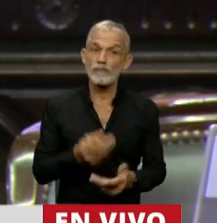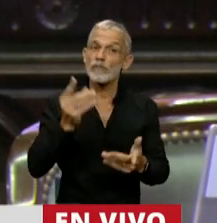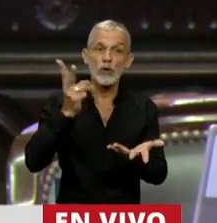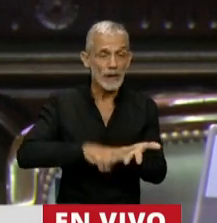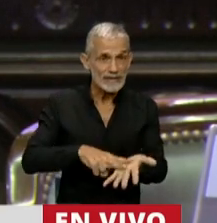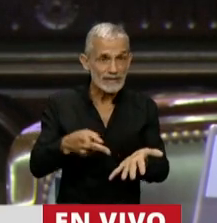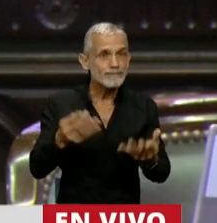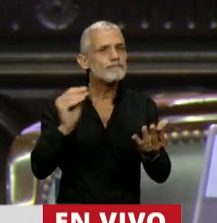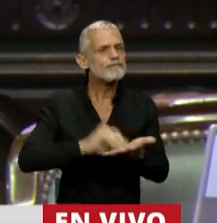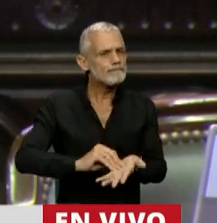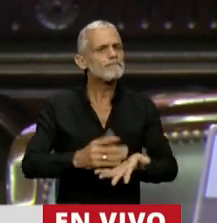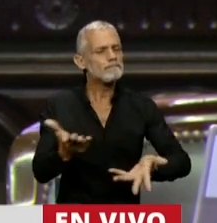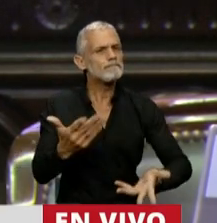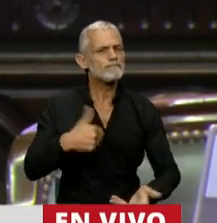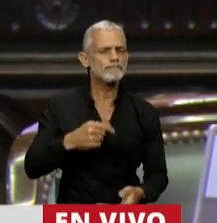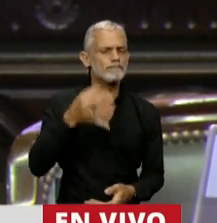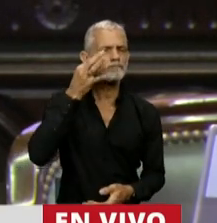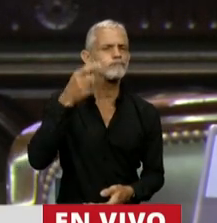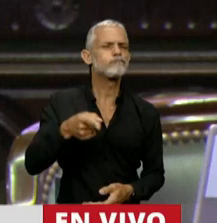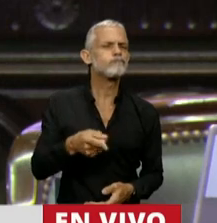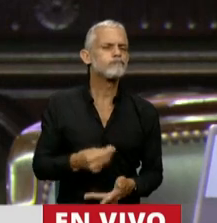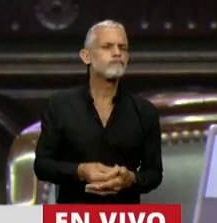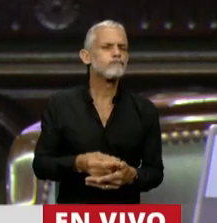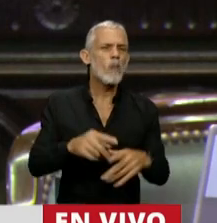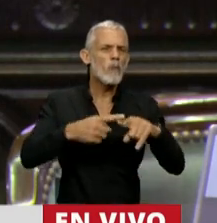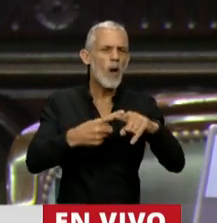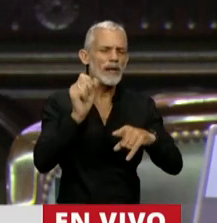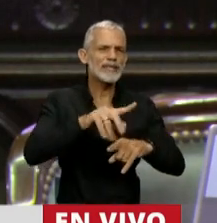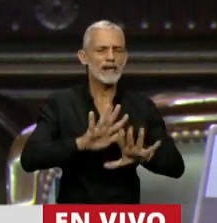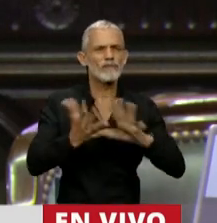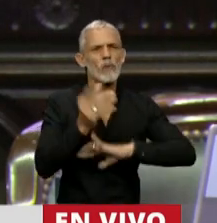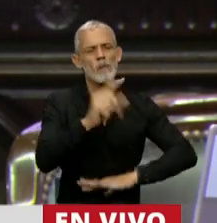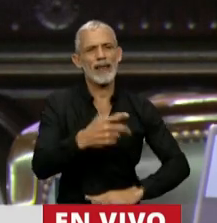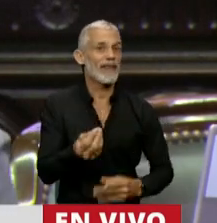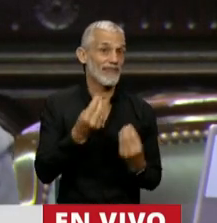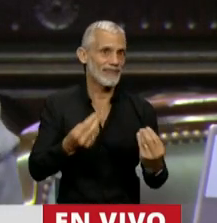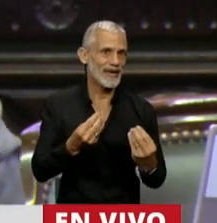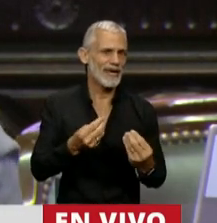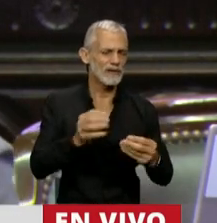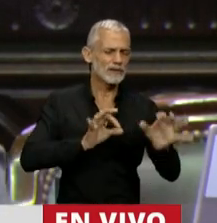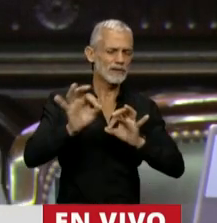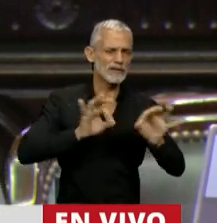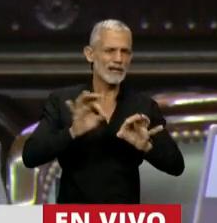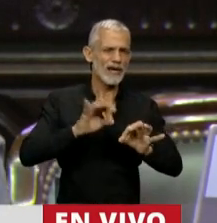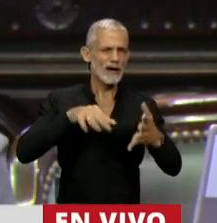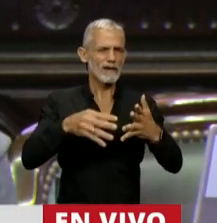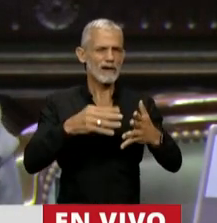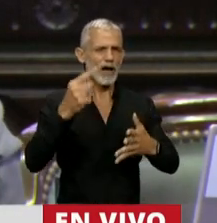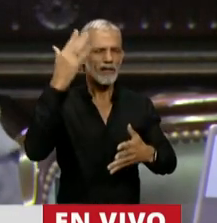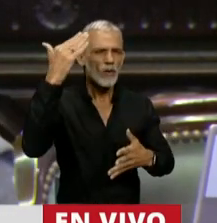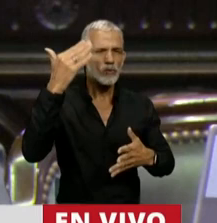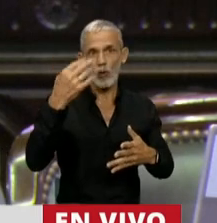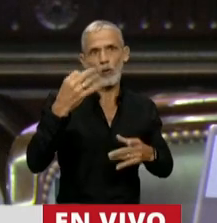más, estamos asistiendo a la política del diseño del discurso